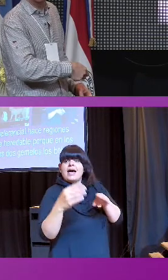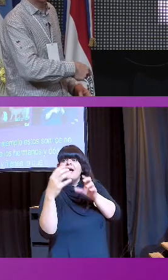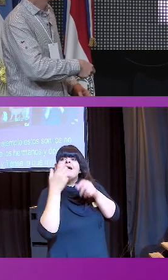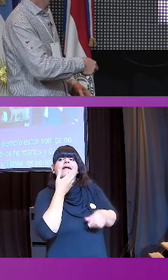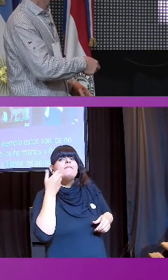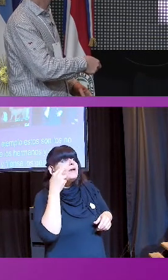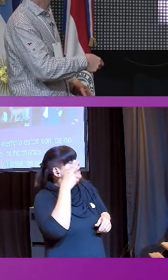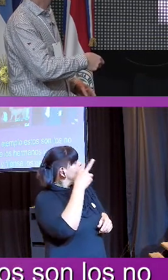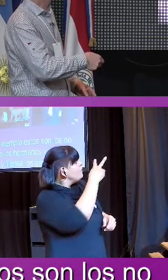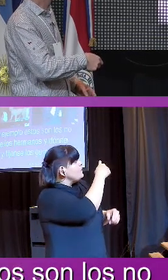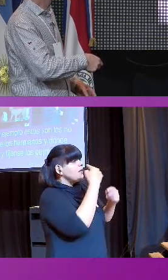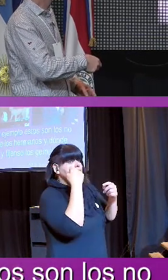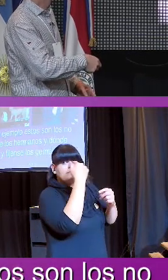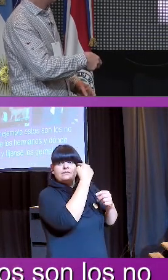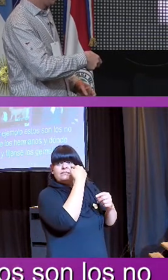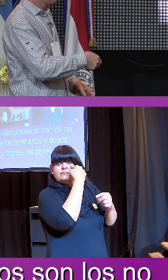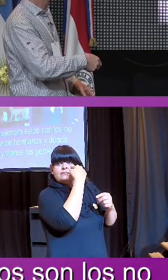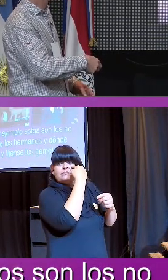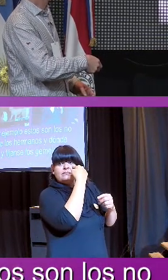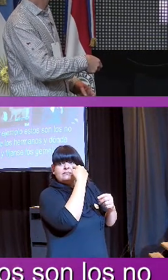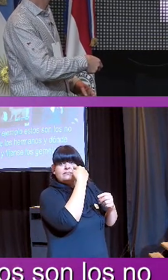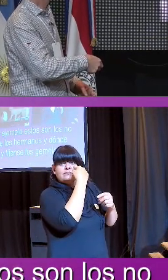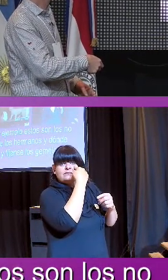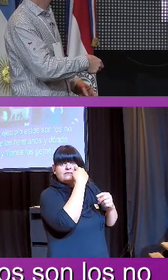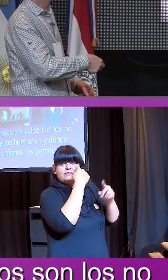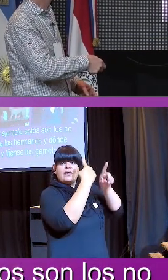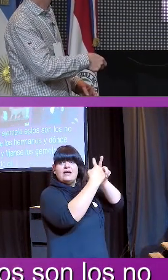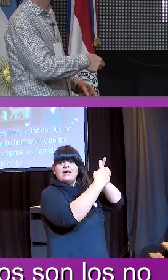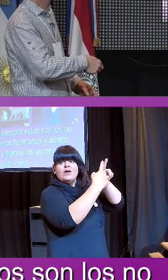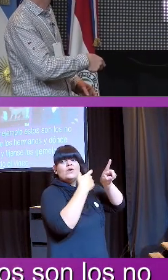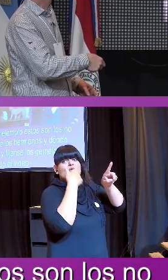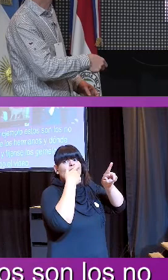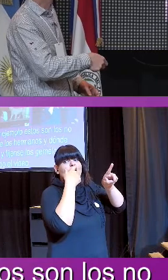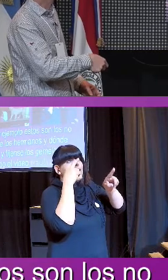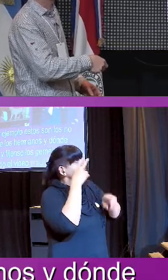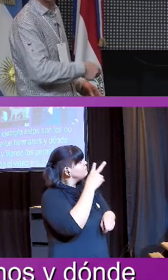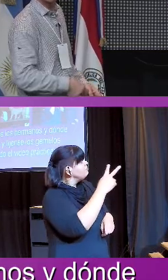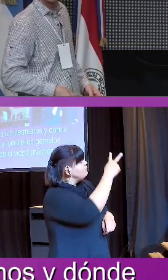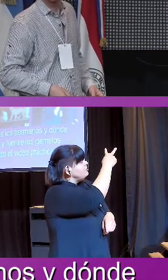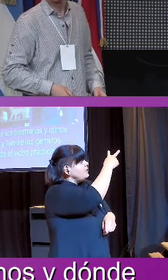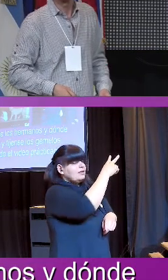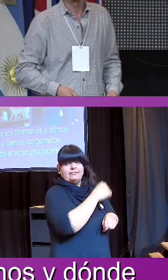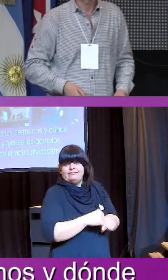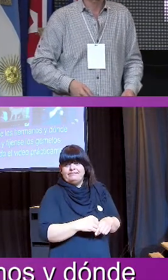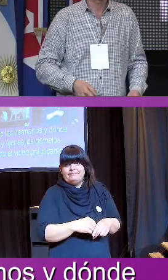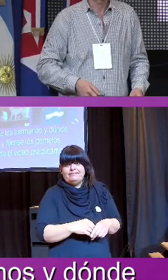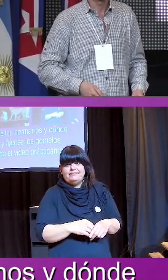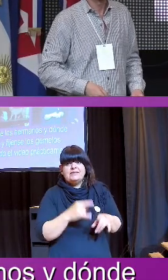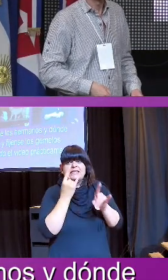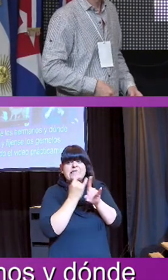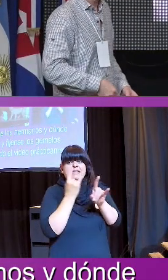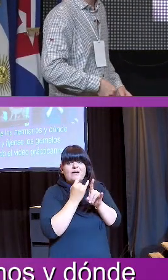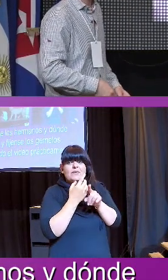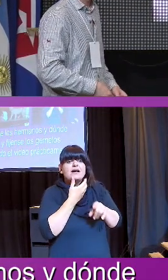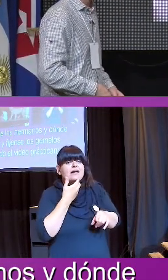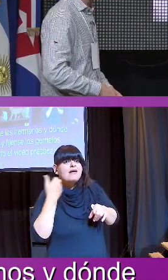gemelos, prácticamente en lo mismo, y en todo el video prácticamente superpuestas, ¿sí? Las miradas,